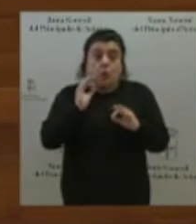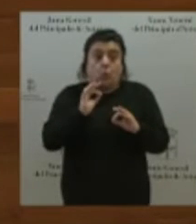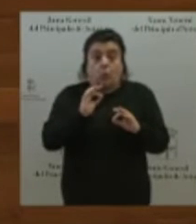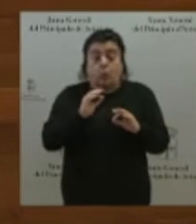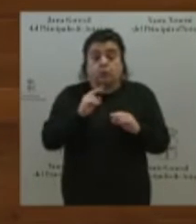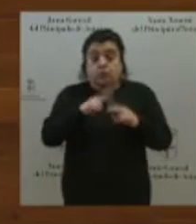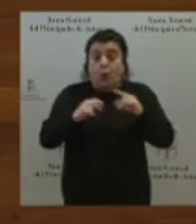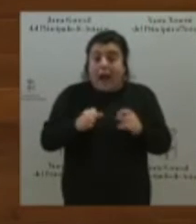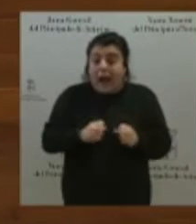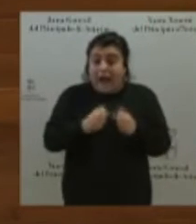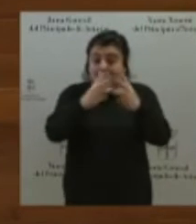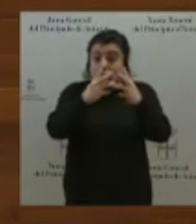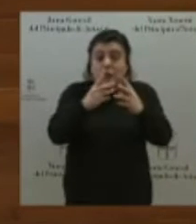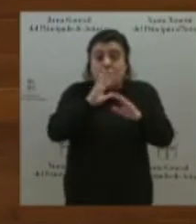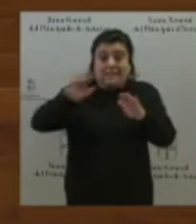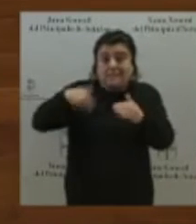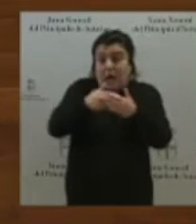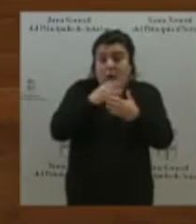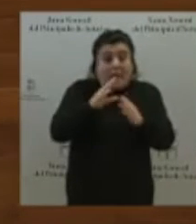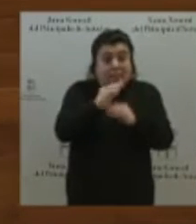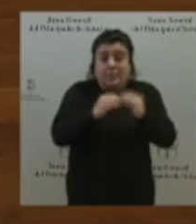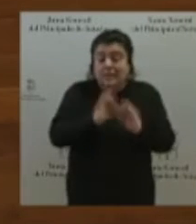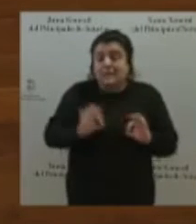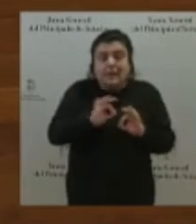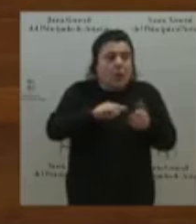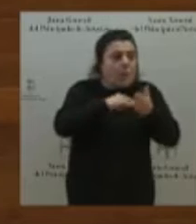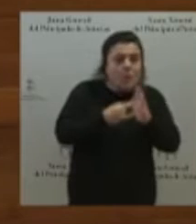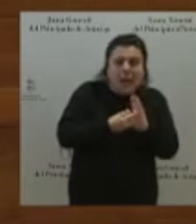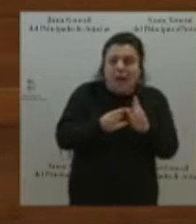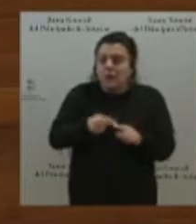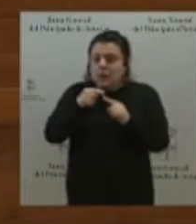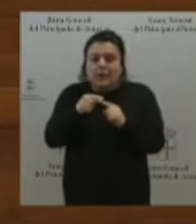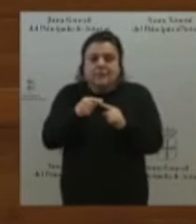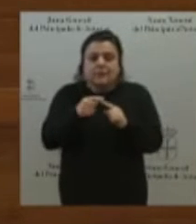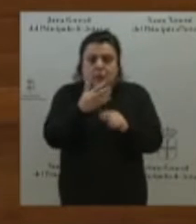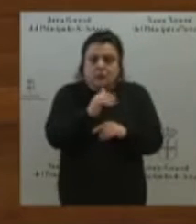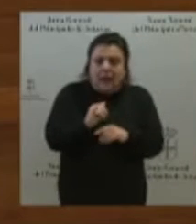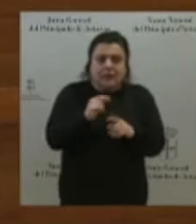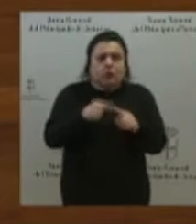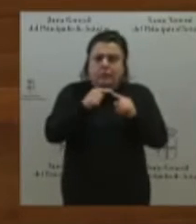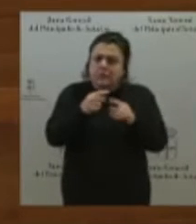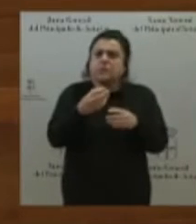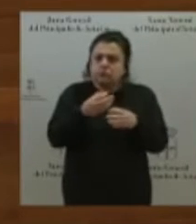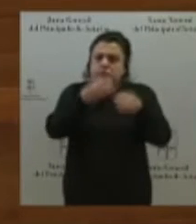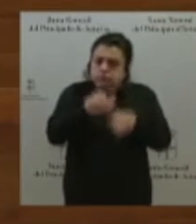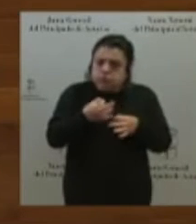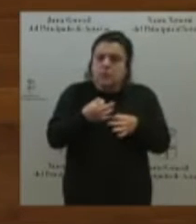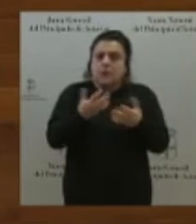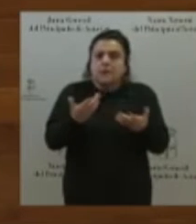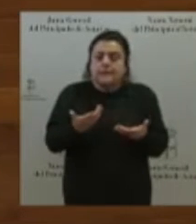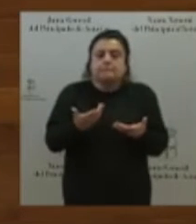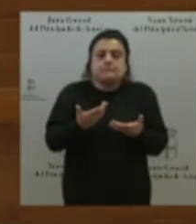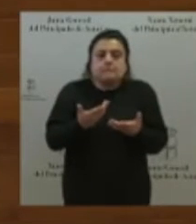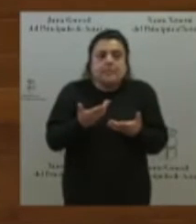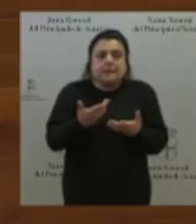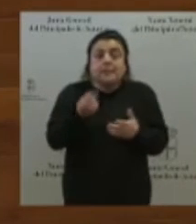plan, de tener objetivos y además que sean objetivos concretos y sobre todo y fundamentalmente financiación